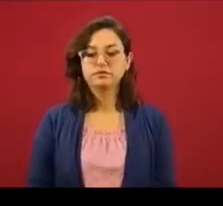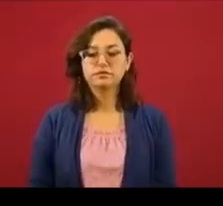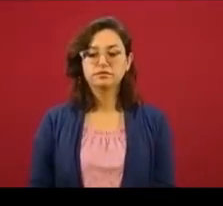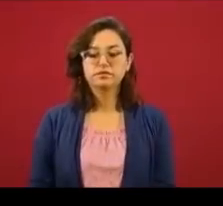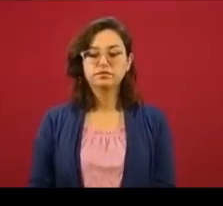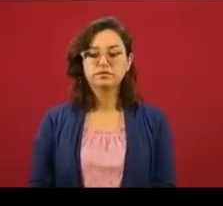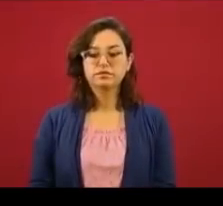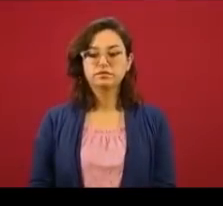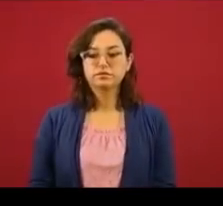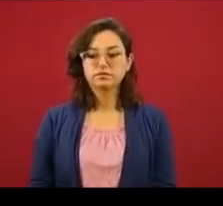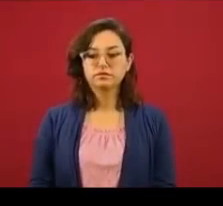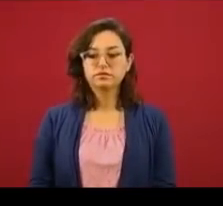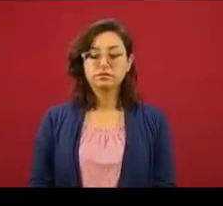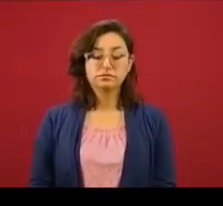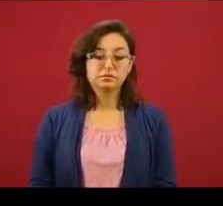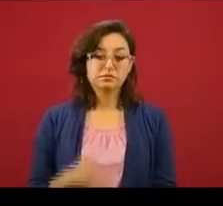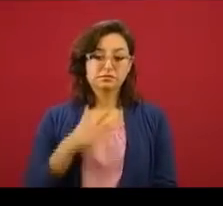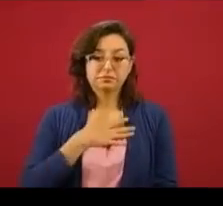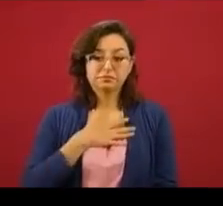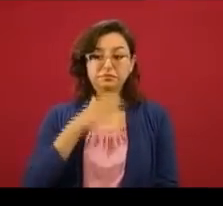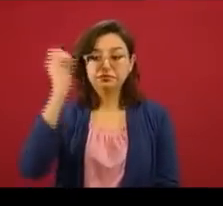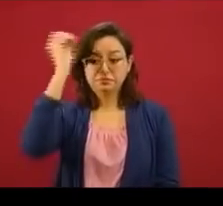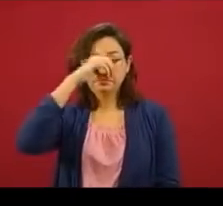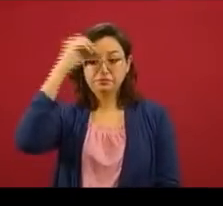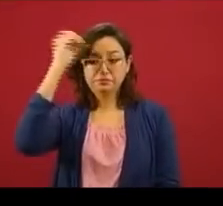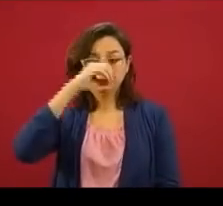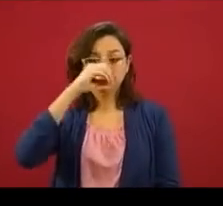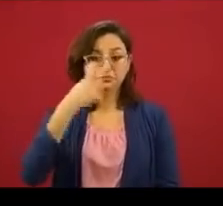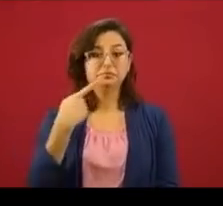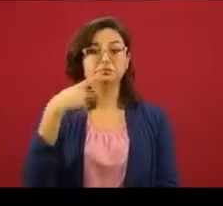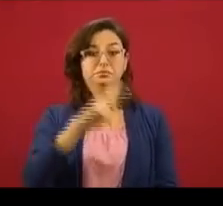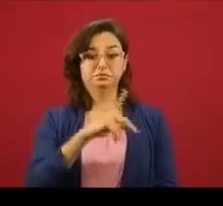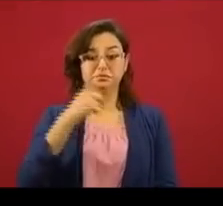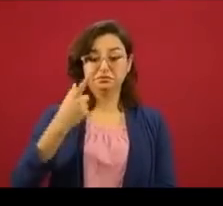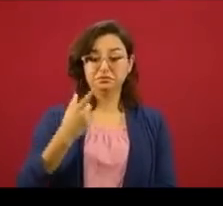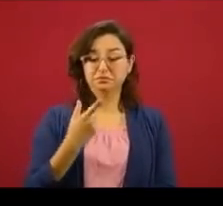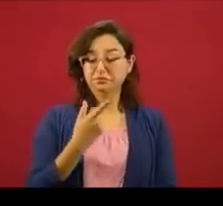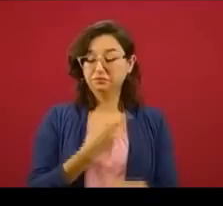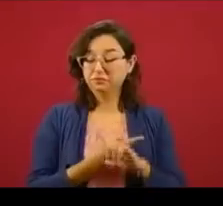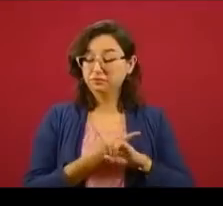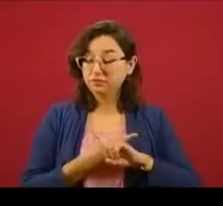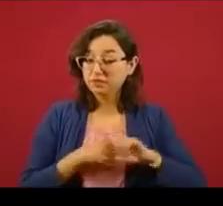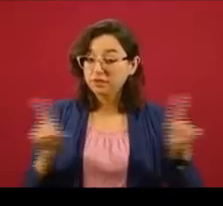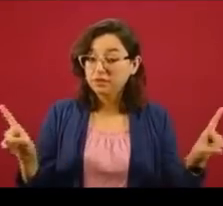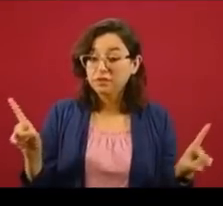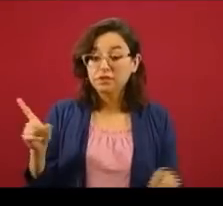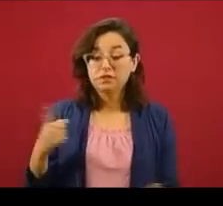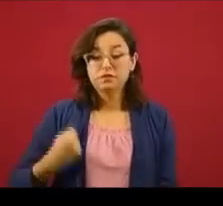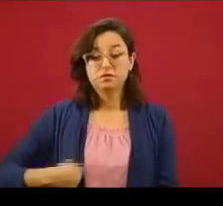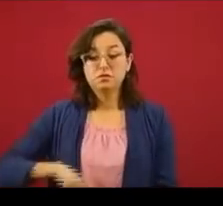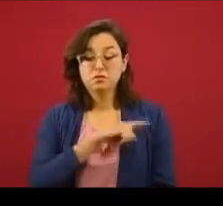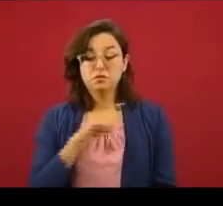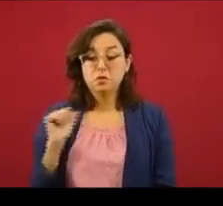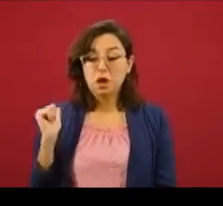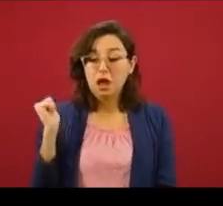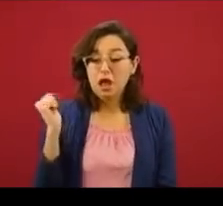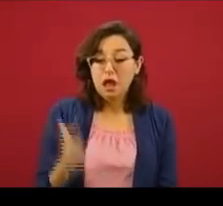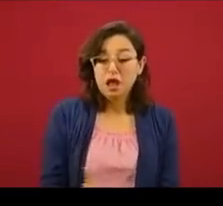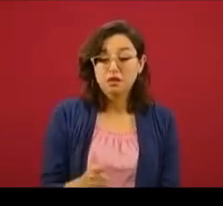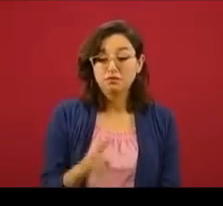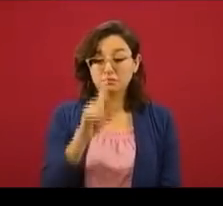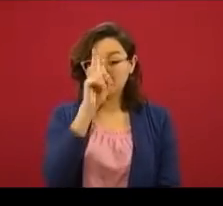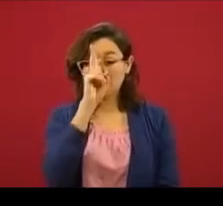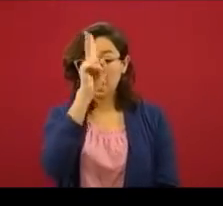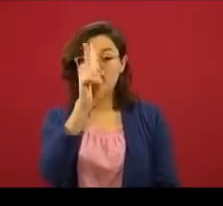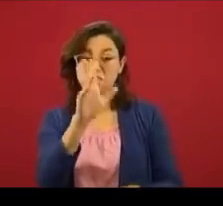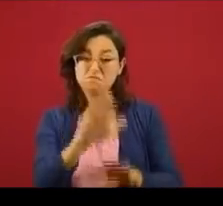Pero de ahí a que nosotros vayamos a llevar a cabo un acto